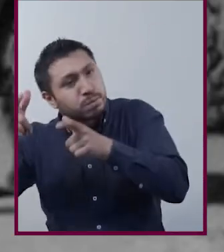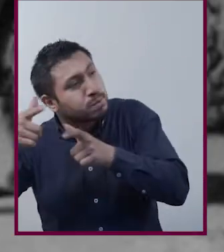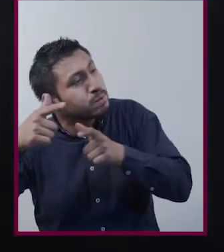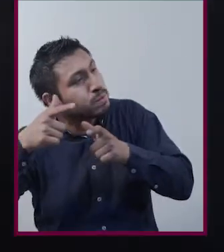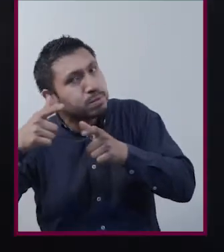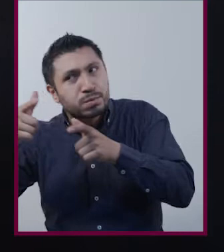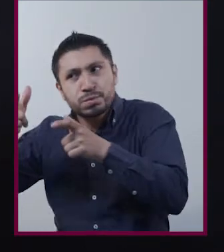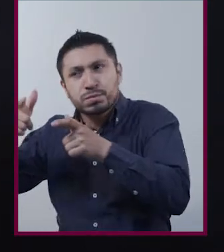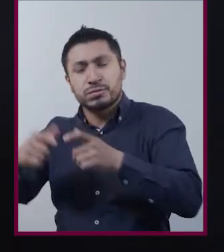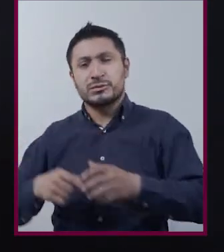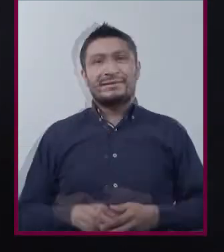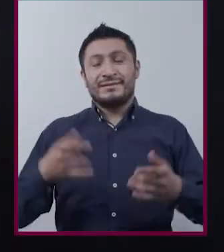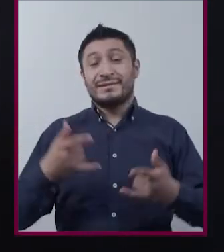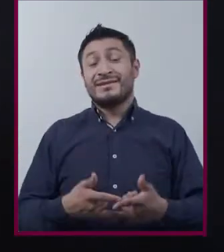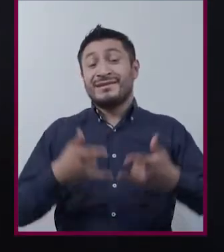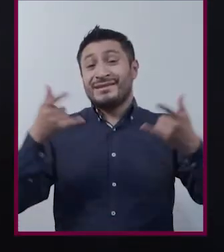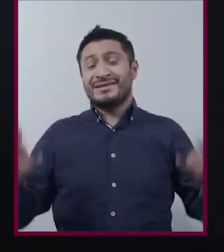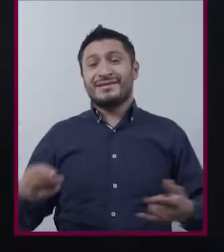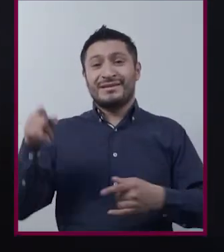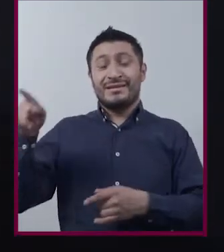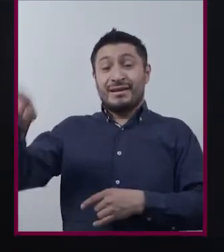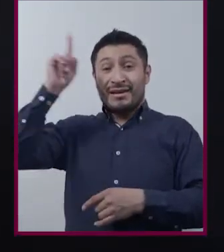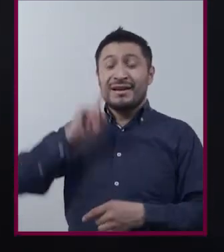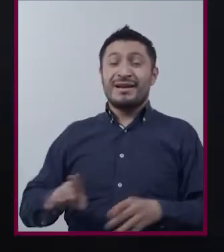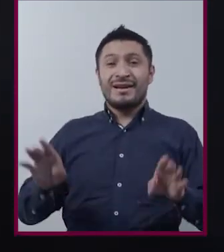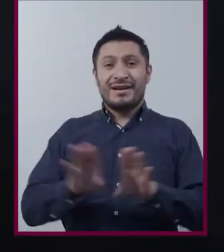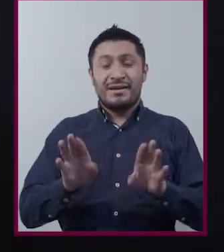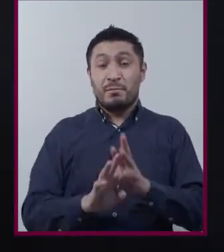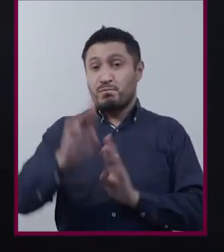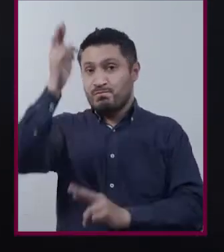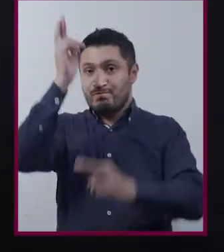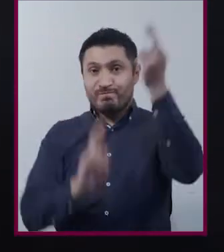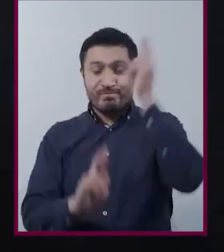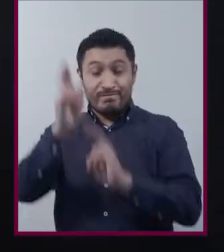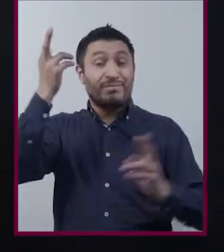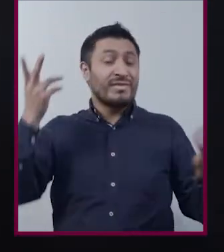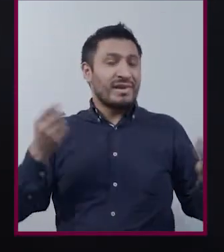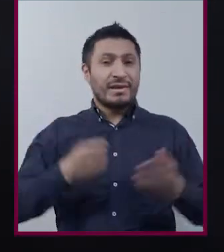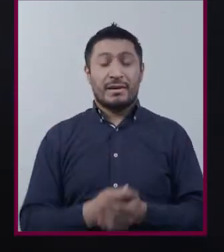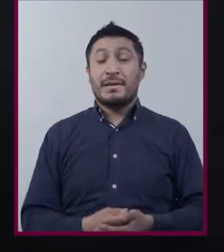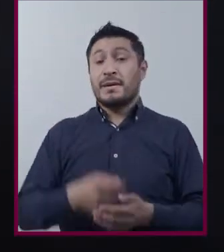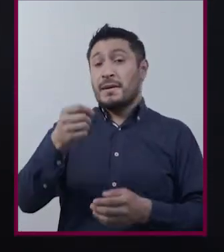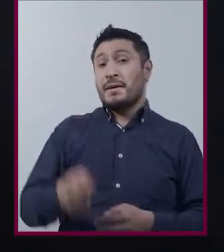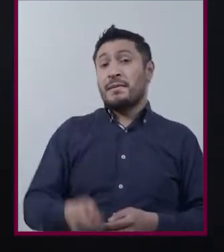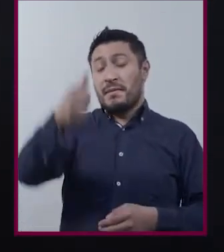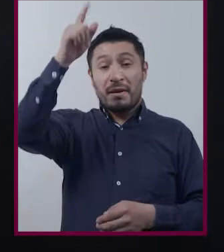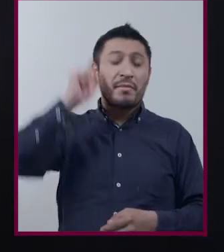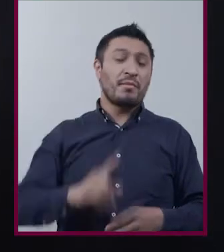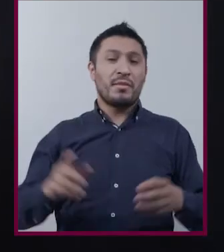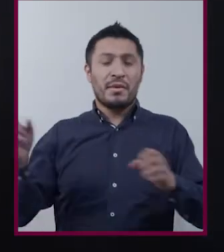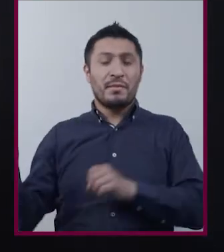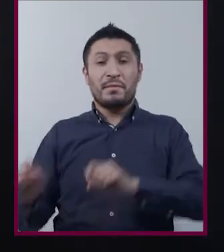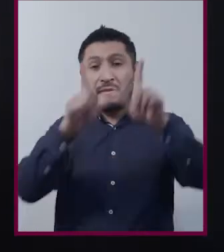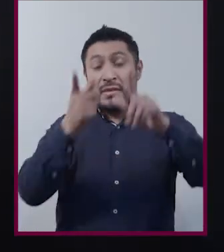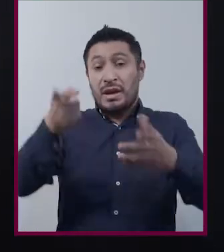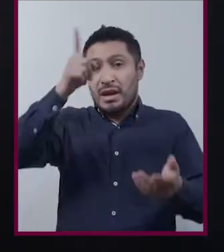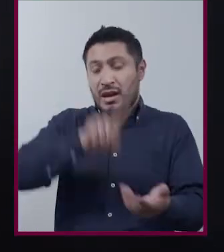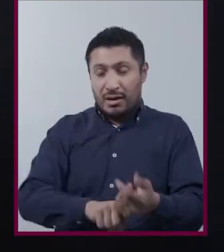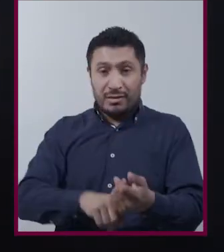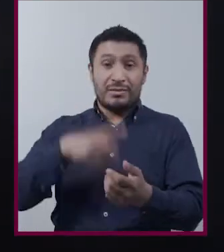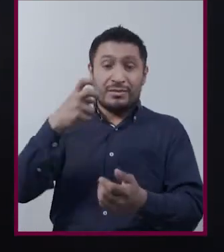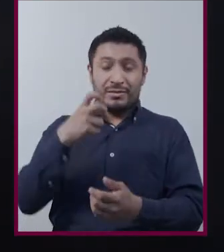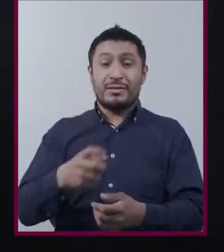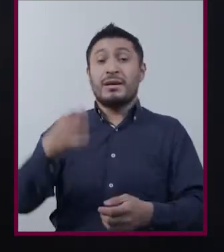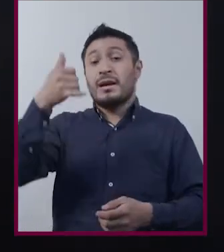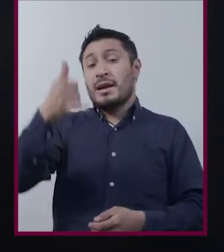rifle. La narrativa de Nelly Campobello es revolucionaria en sí misma porque fue la primera mujer en publicar dentro de este género